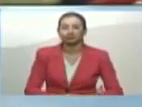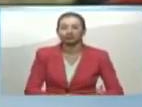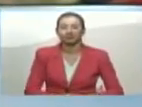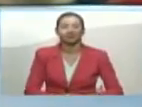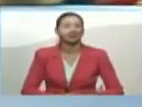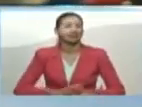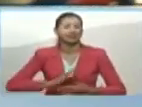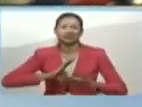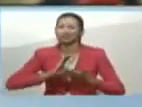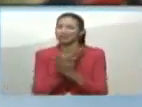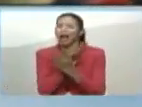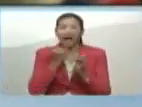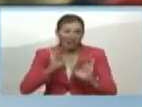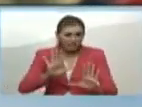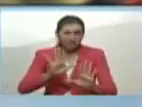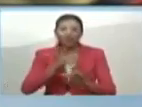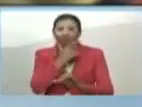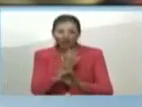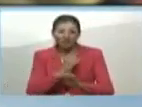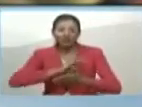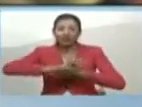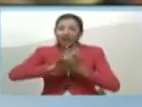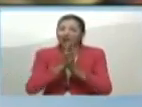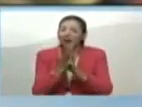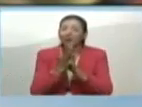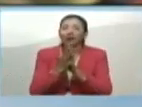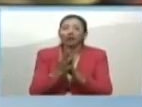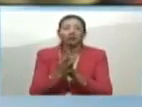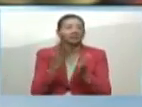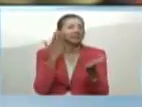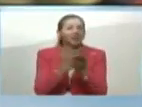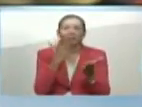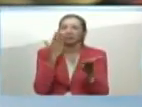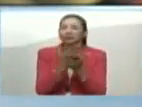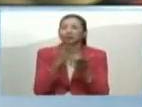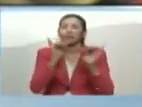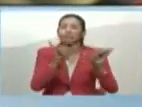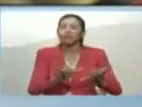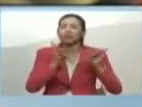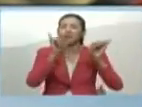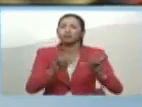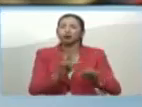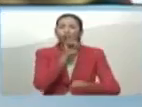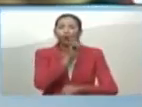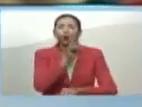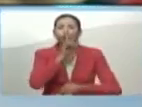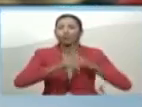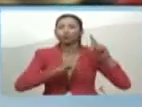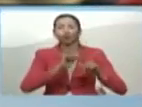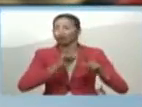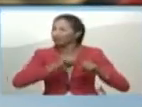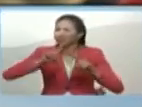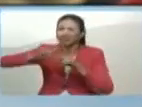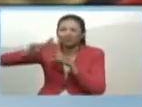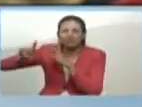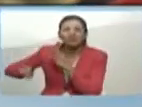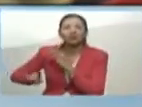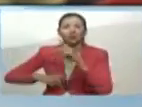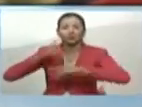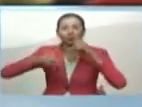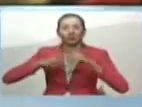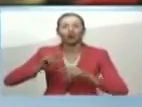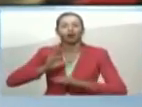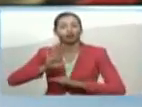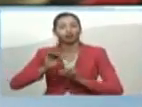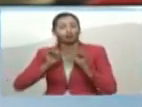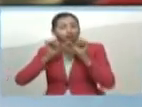rentismo, el capitalismo, por un modelo económico socialista productivo comunal sustentable a través